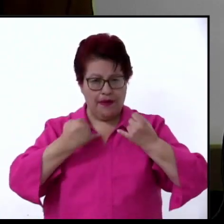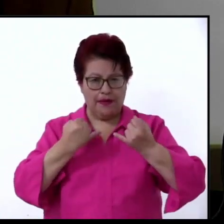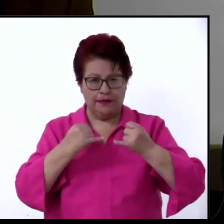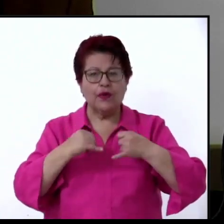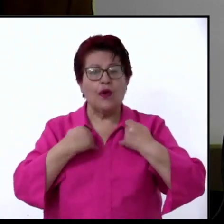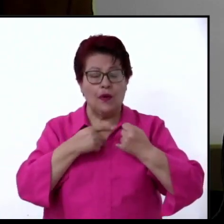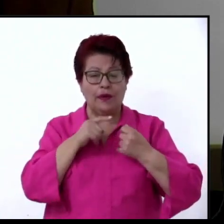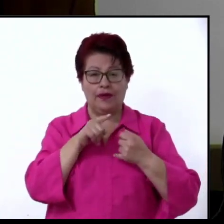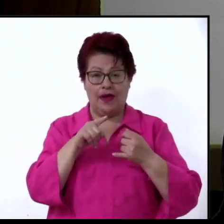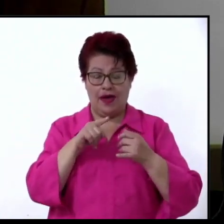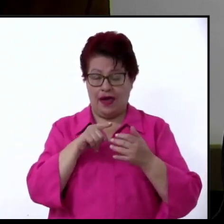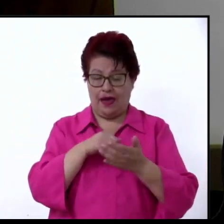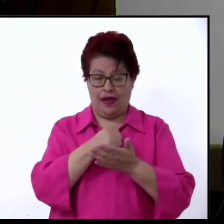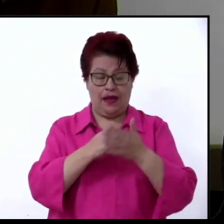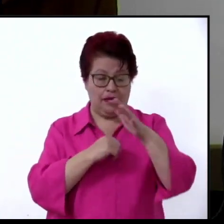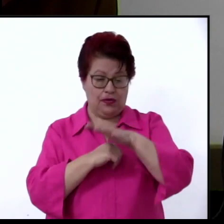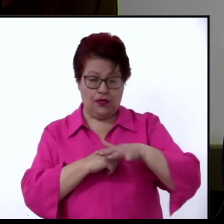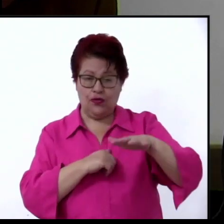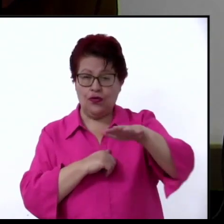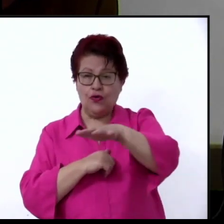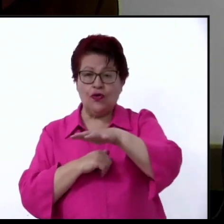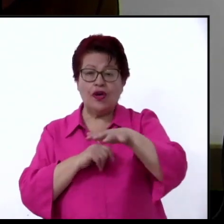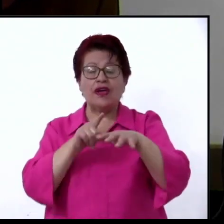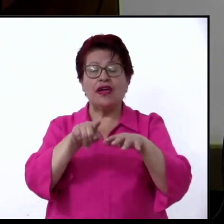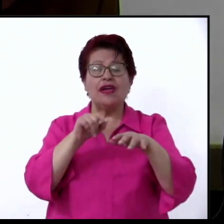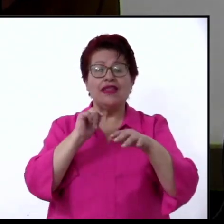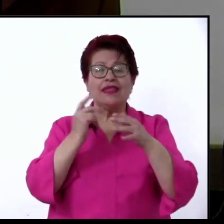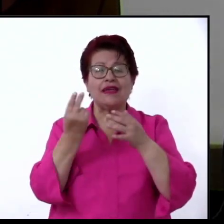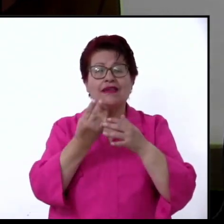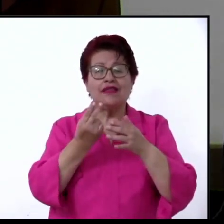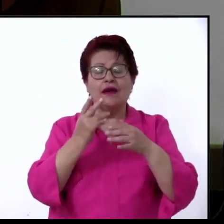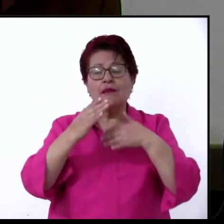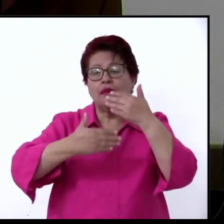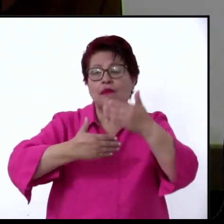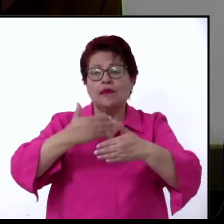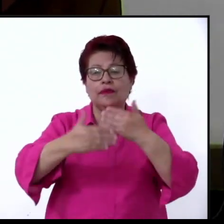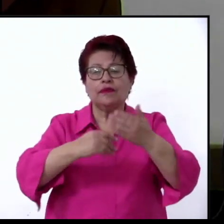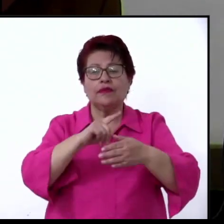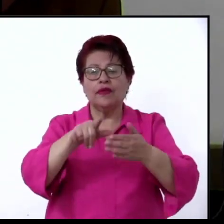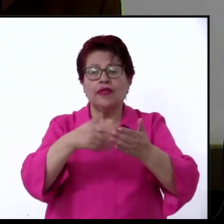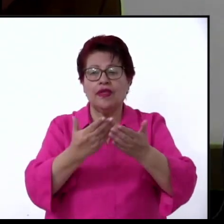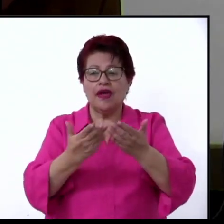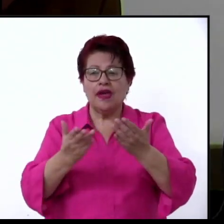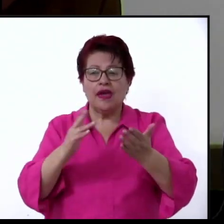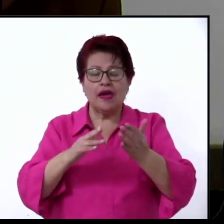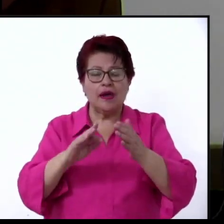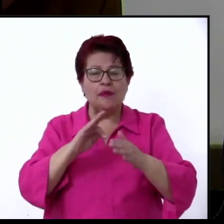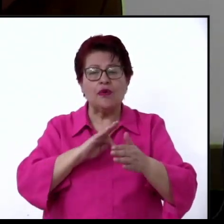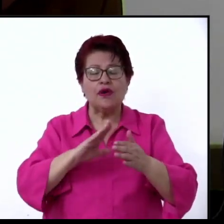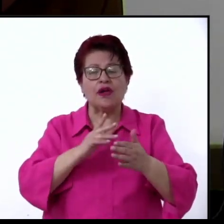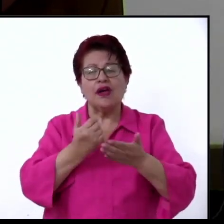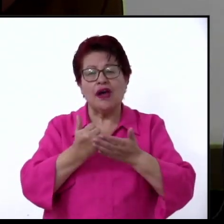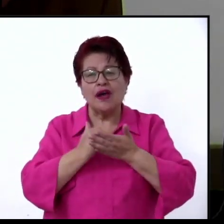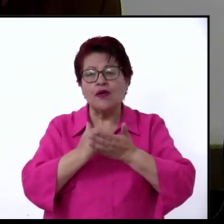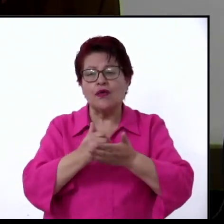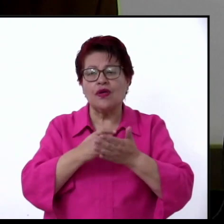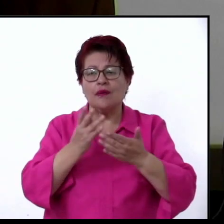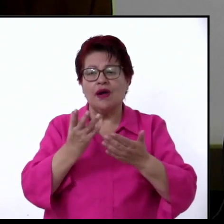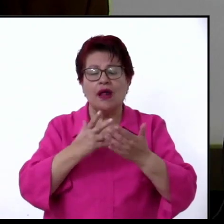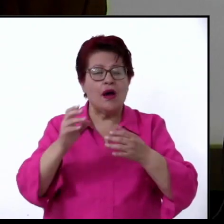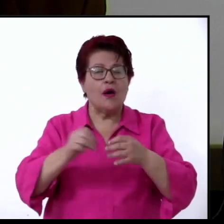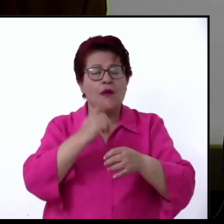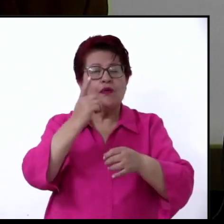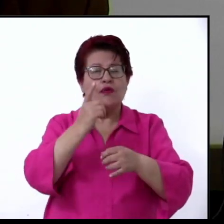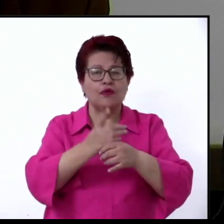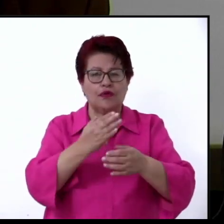de jóvenes que hay en nuestra ciudad y que, por supuesto, que requieren procesos de empleabilidad que les ayuden a tener oportunidades,